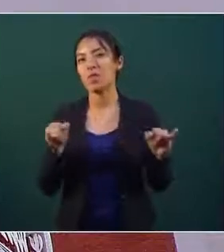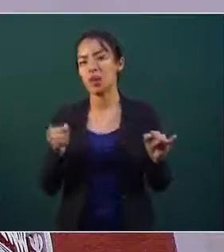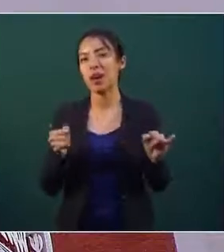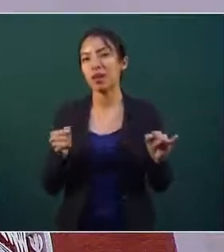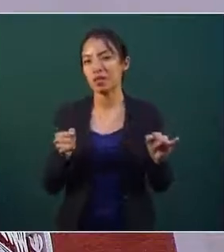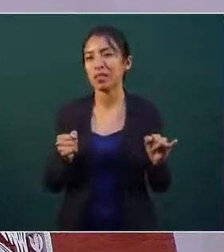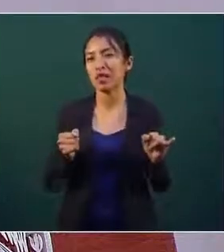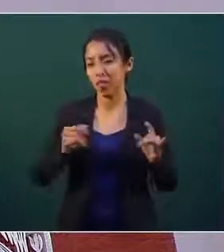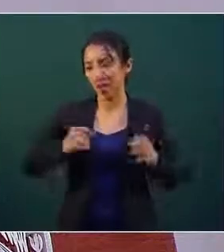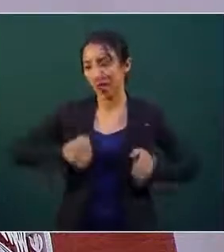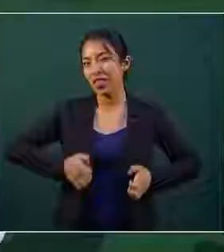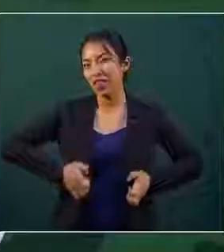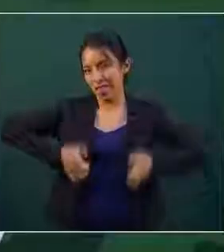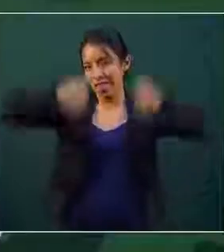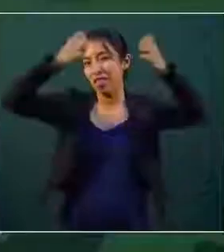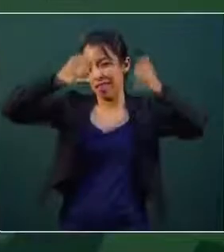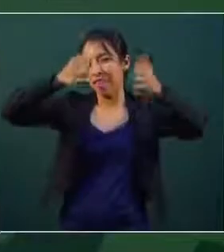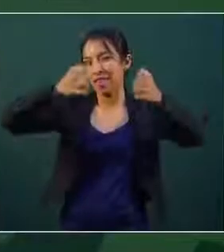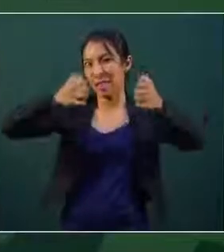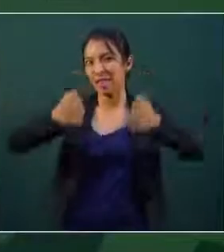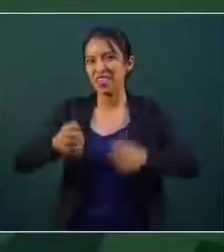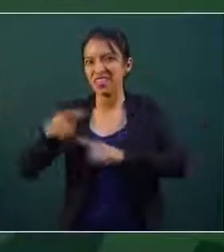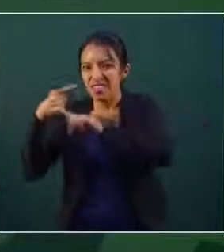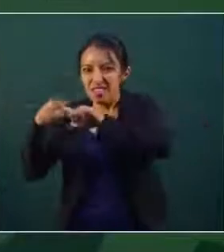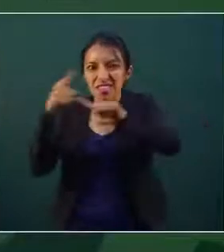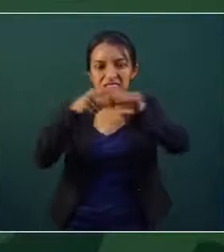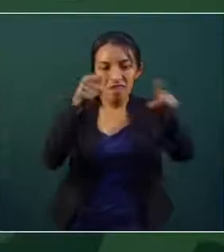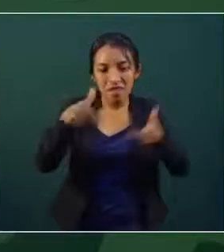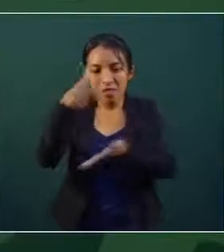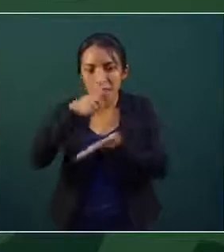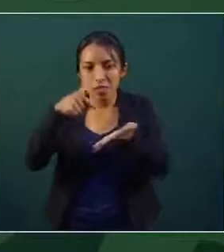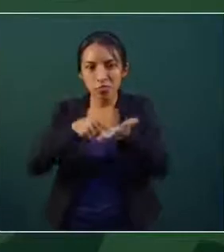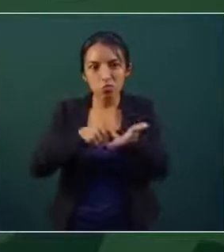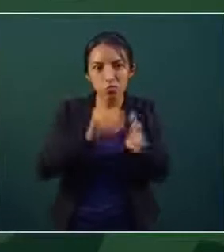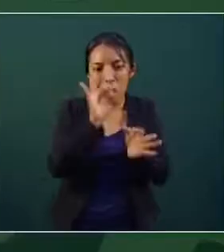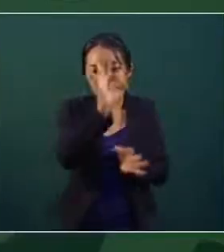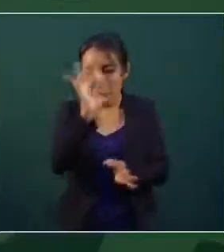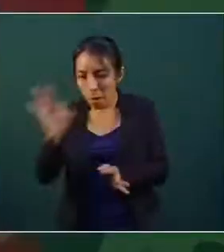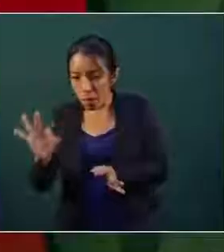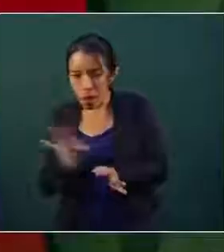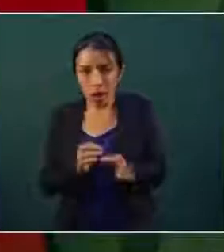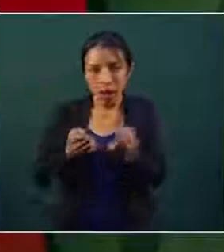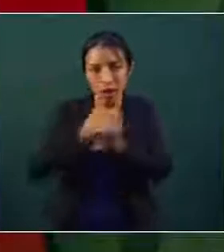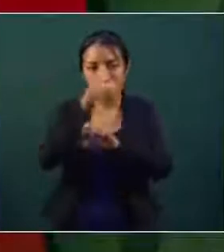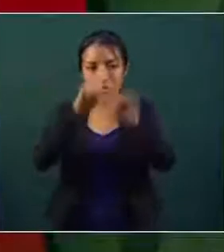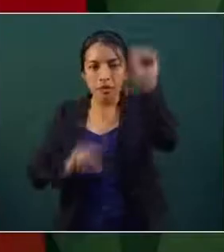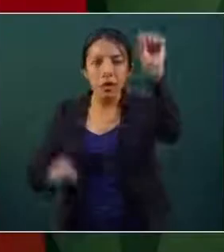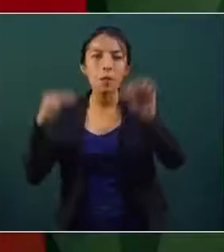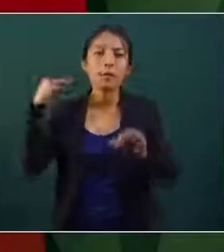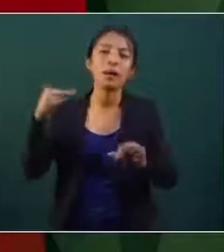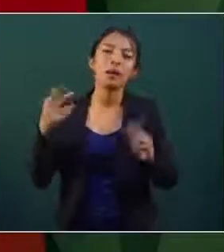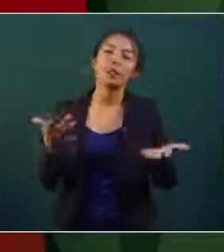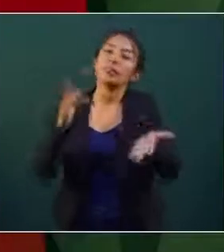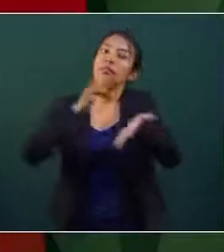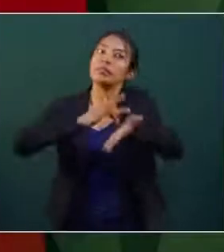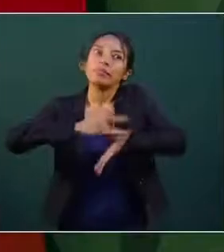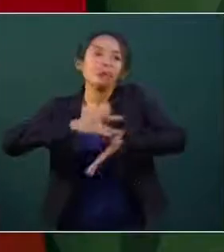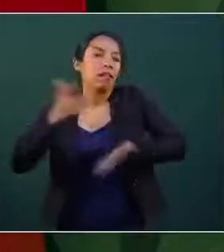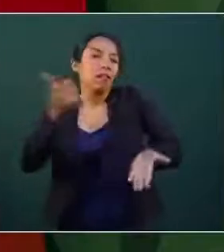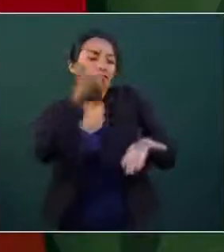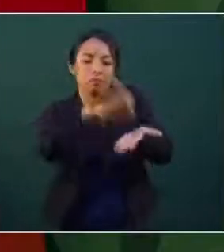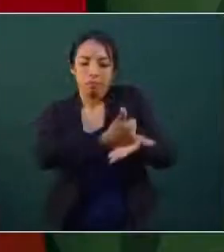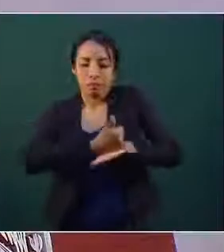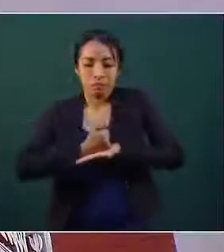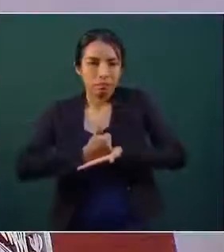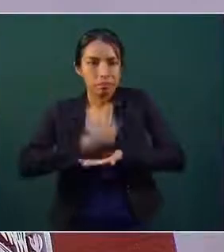que estarán en todo Veracruz. Le agradecemos eso, ayuda, pero sin